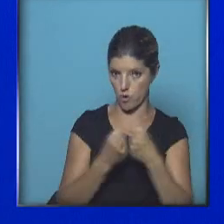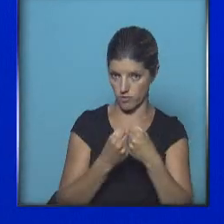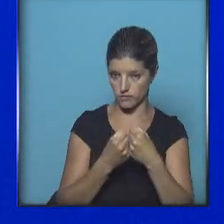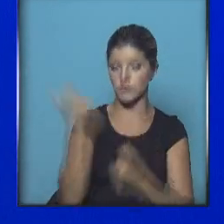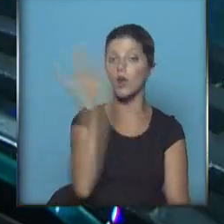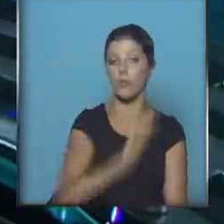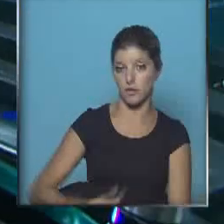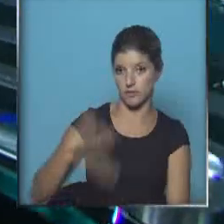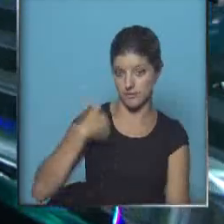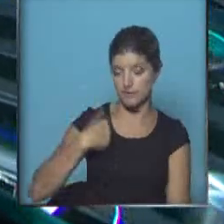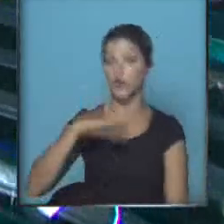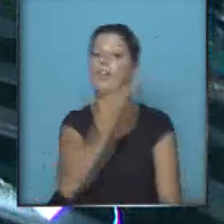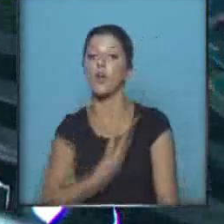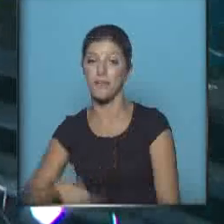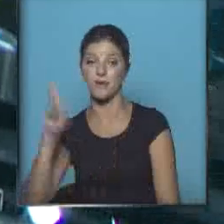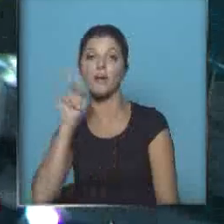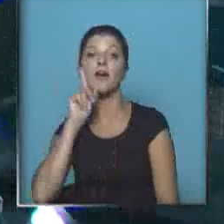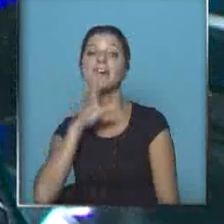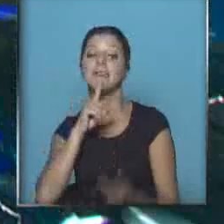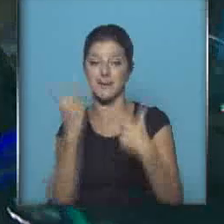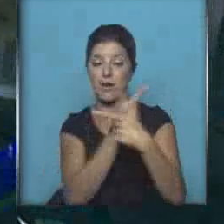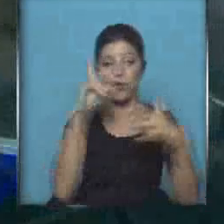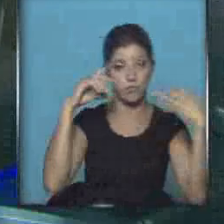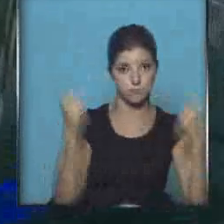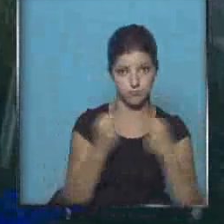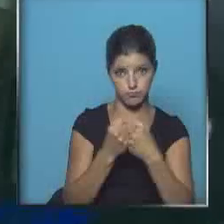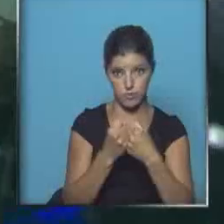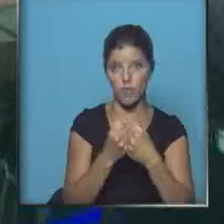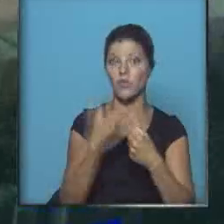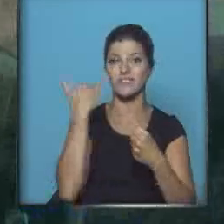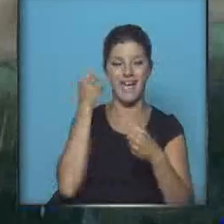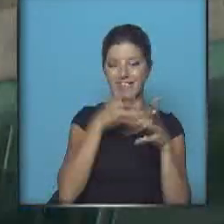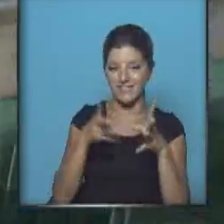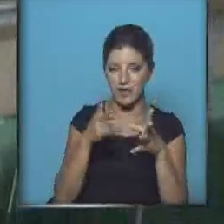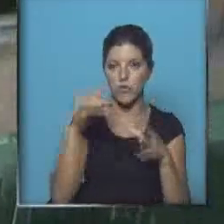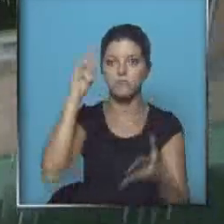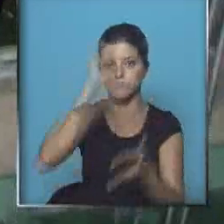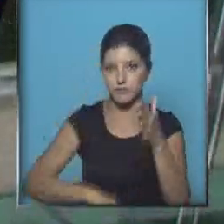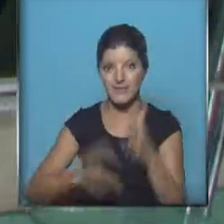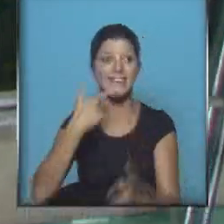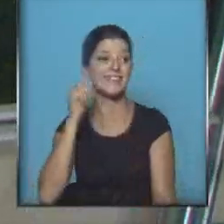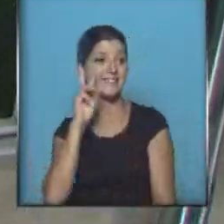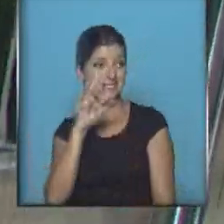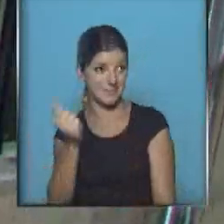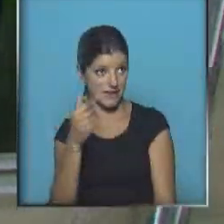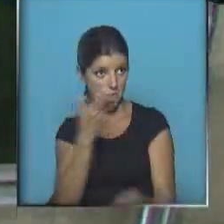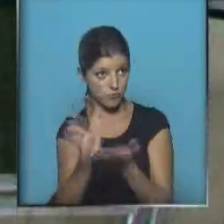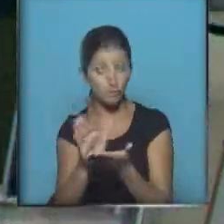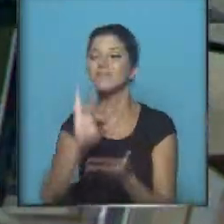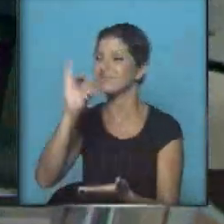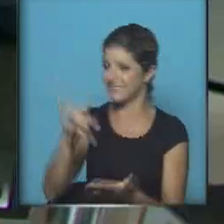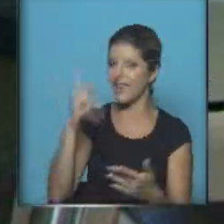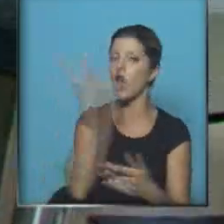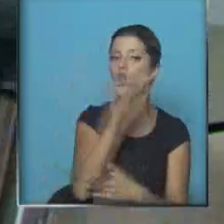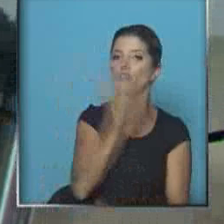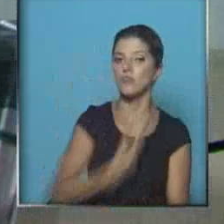gobierno argentino y el gobierno de Israel inmediatamente producido el atentado. En el cual dejan a Siria fuera. En el cual deciden, acuerdan el